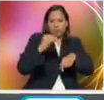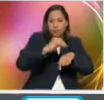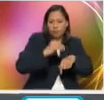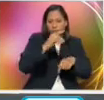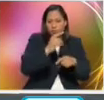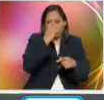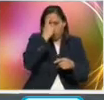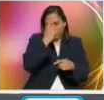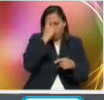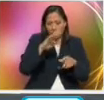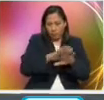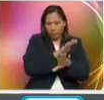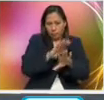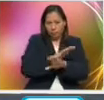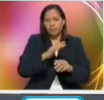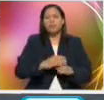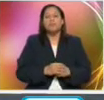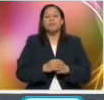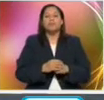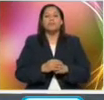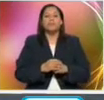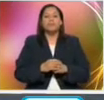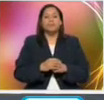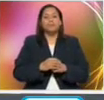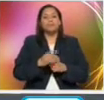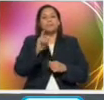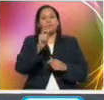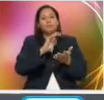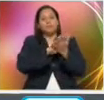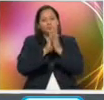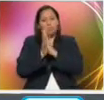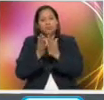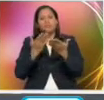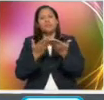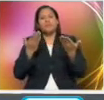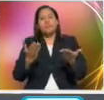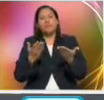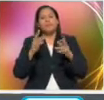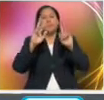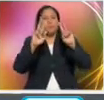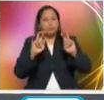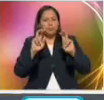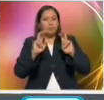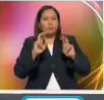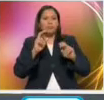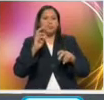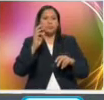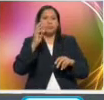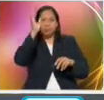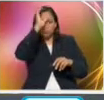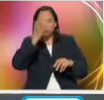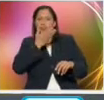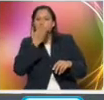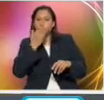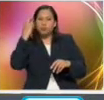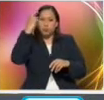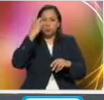romana. Muy bien. Y vemos que la representación que se ha construido alrededor de esta costumbre de los Reyes